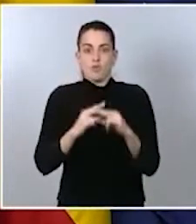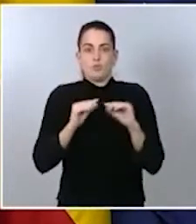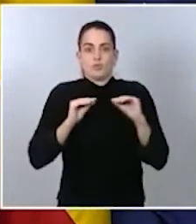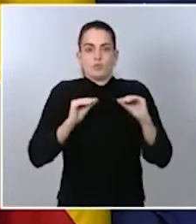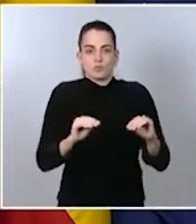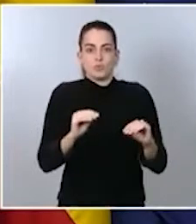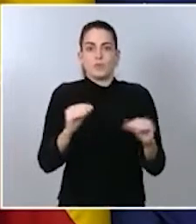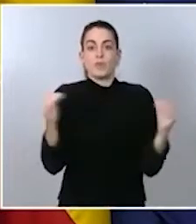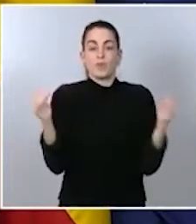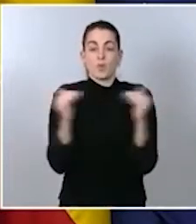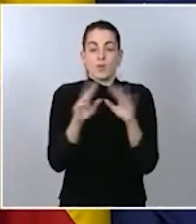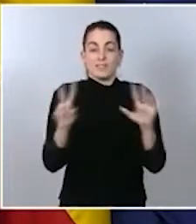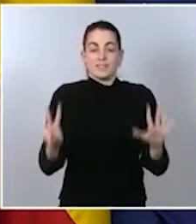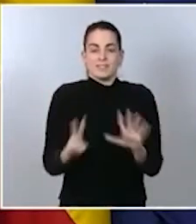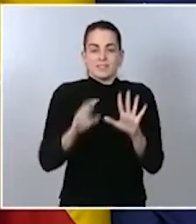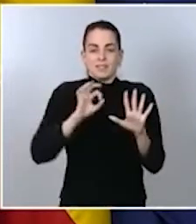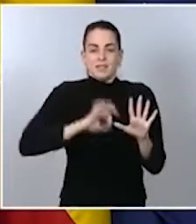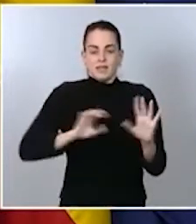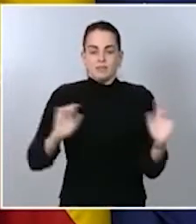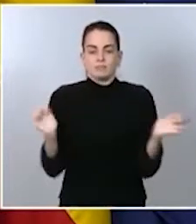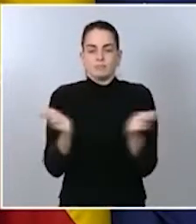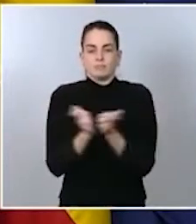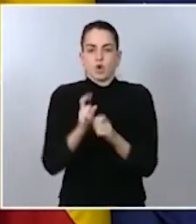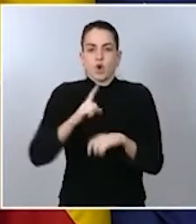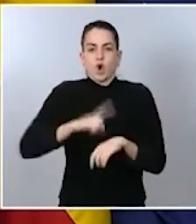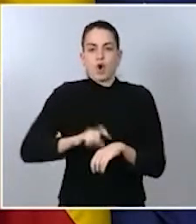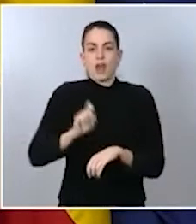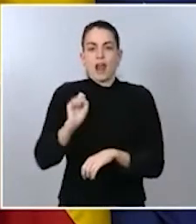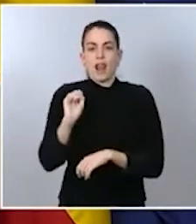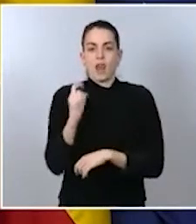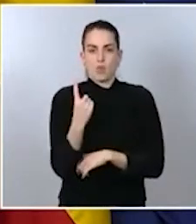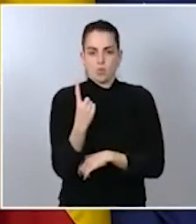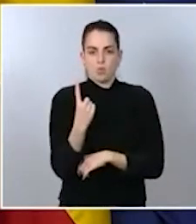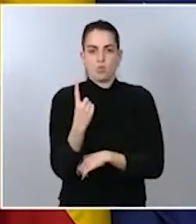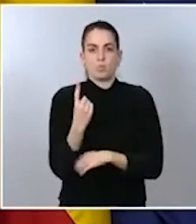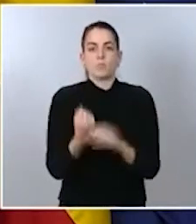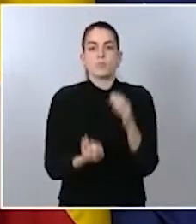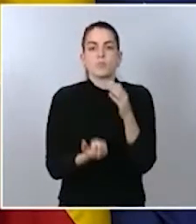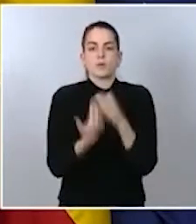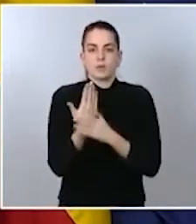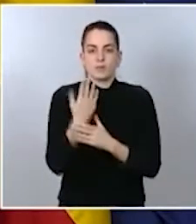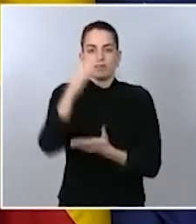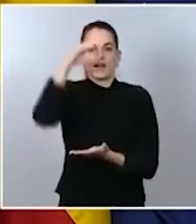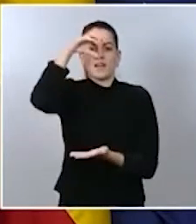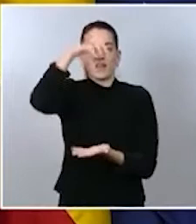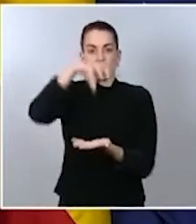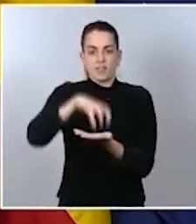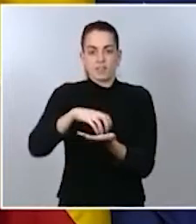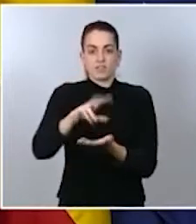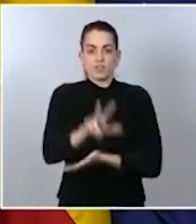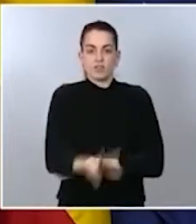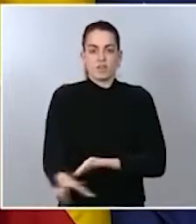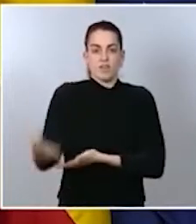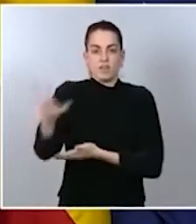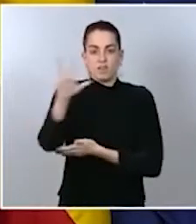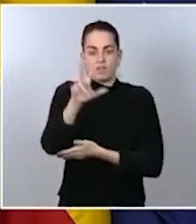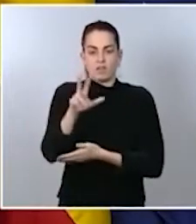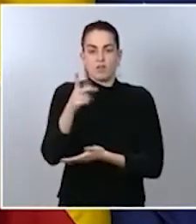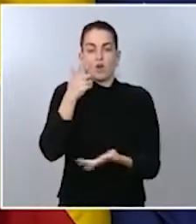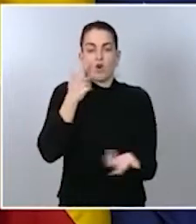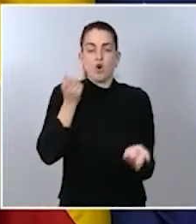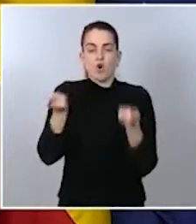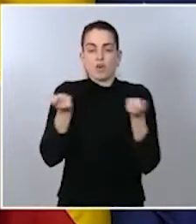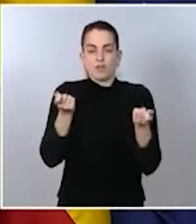de enero a las 13 horas en la sede del cen en el centro nacional de coordinación de emergencias